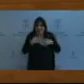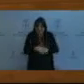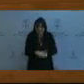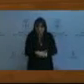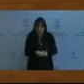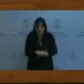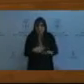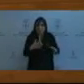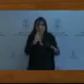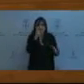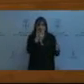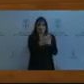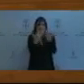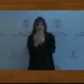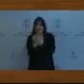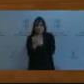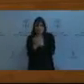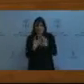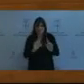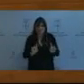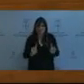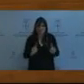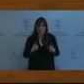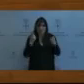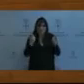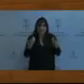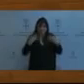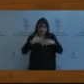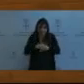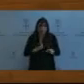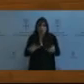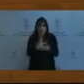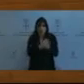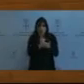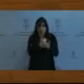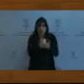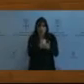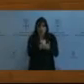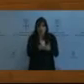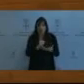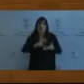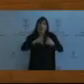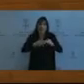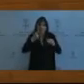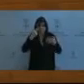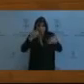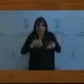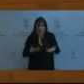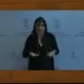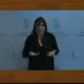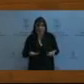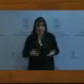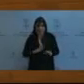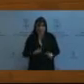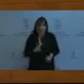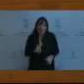confundan las buenas intenciones con una realidad objetiva y que pierde el sentido práctico. De todas maneras, ustedes saben que el